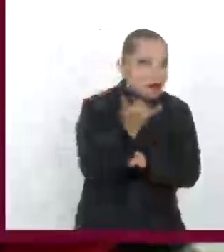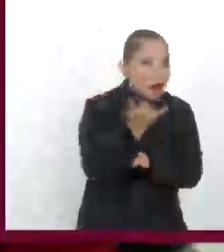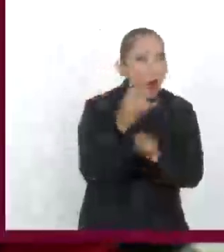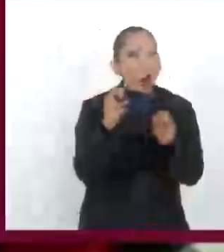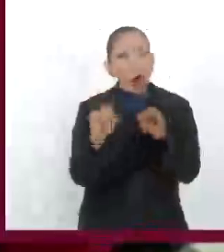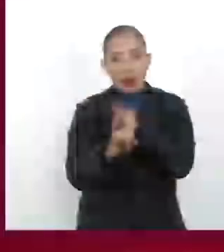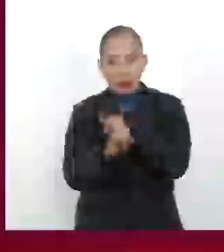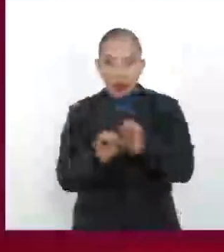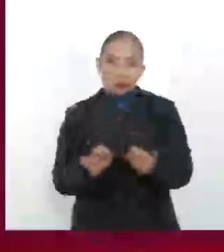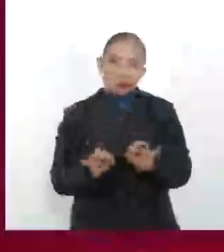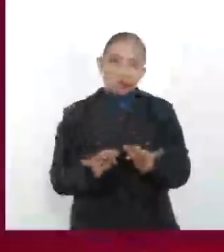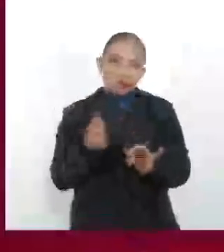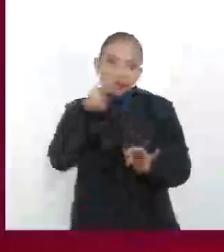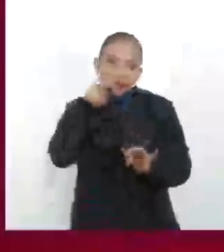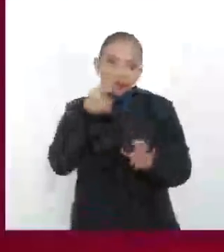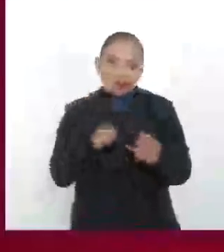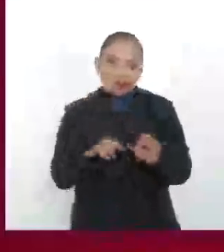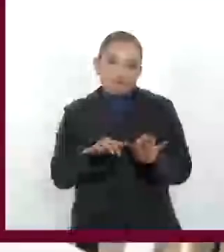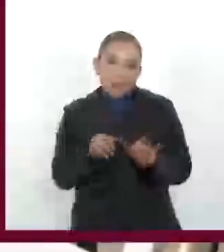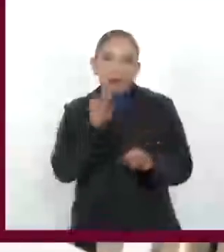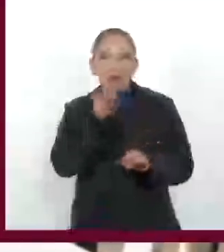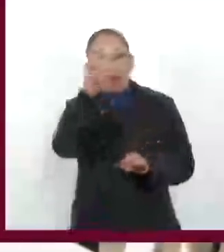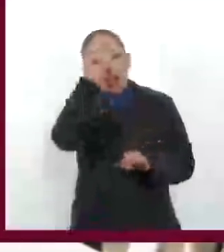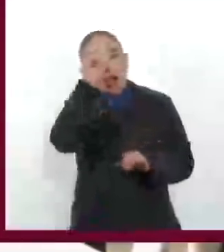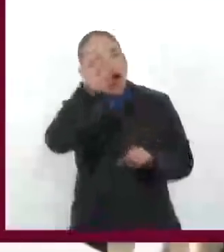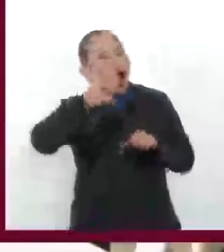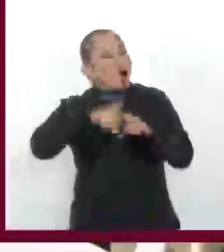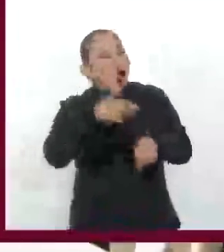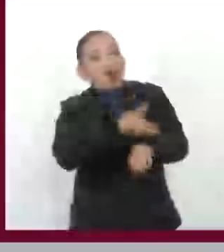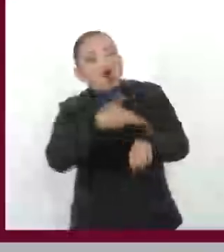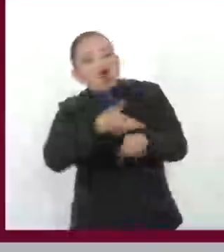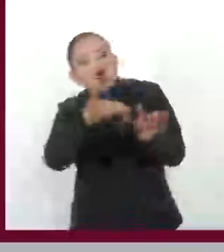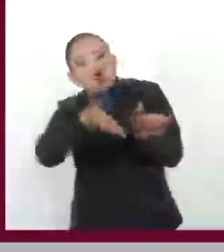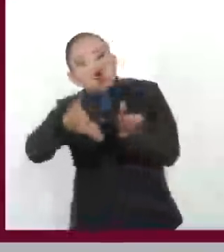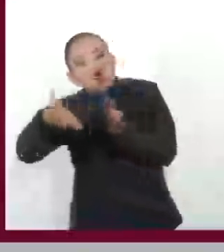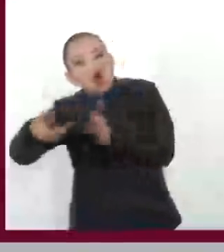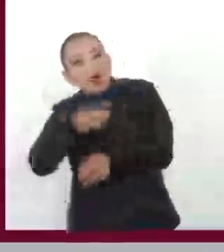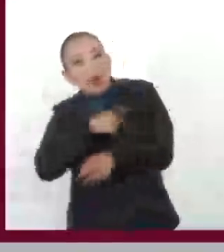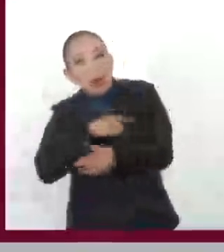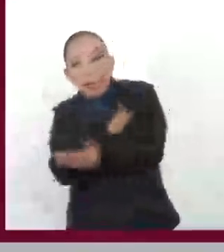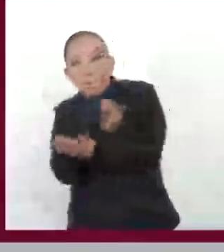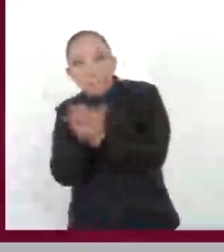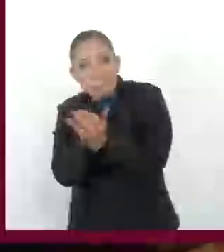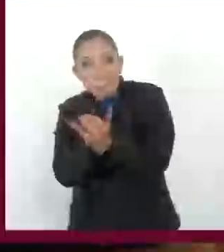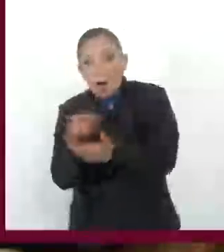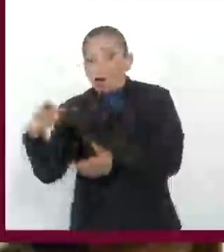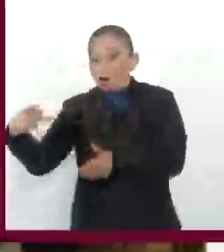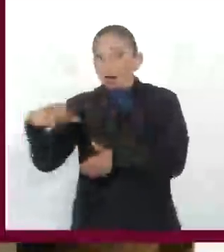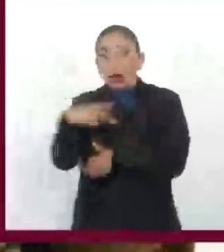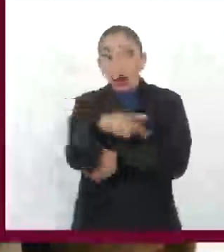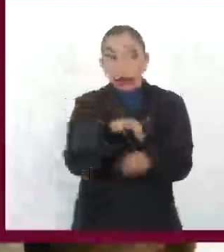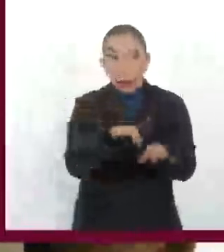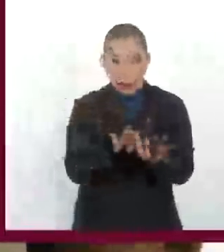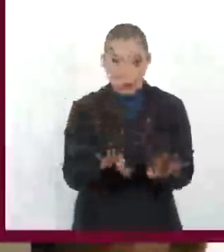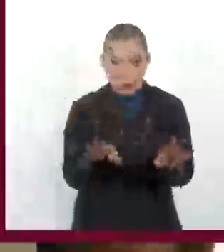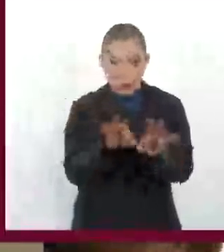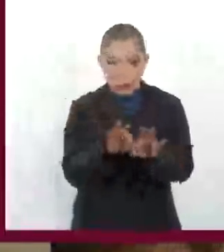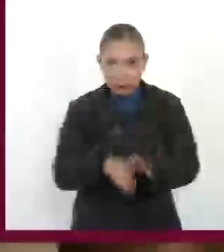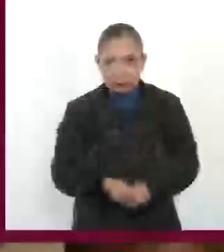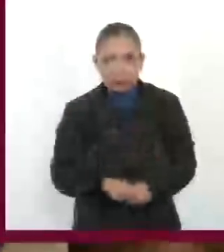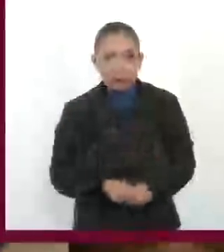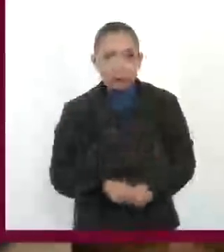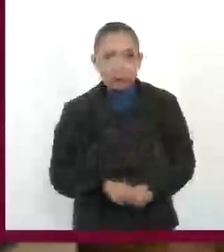vía telefónica y en redes sociales, además de orientar sobre trámites y procedimientos, por lo que su labor también